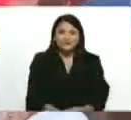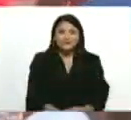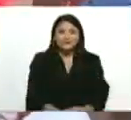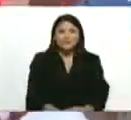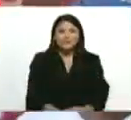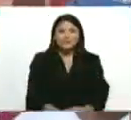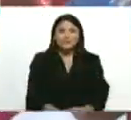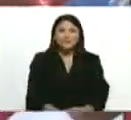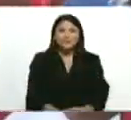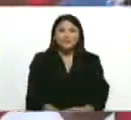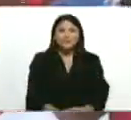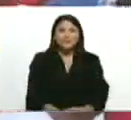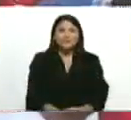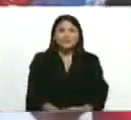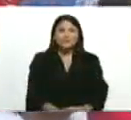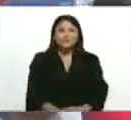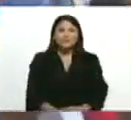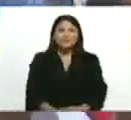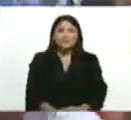Mira.